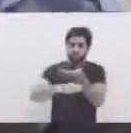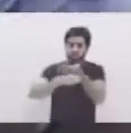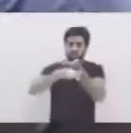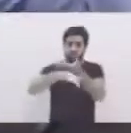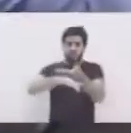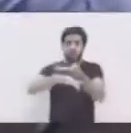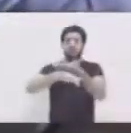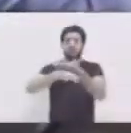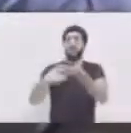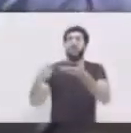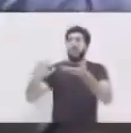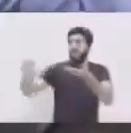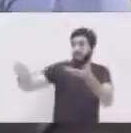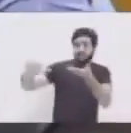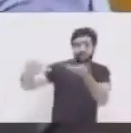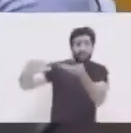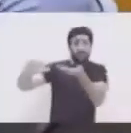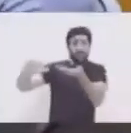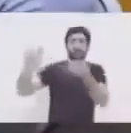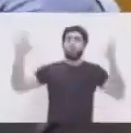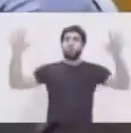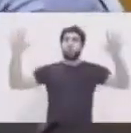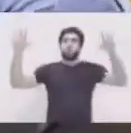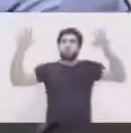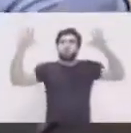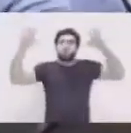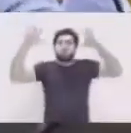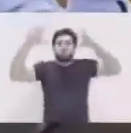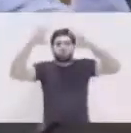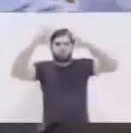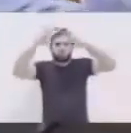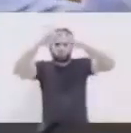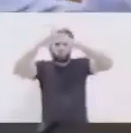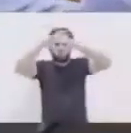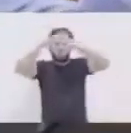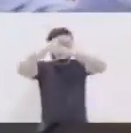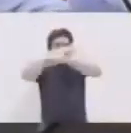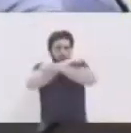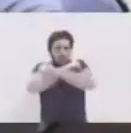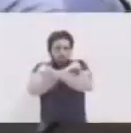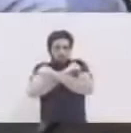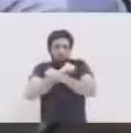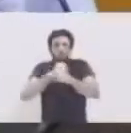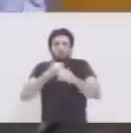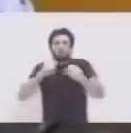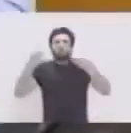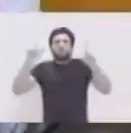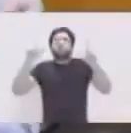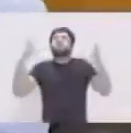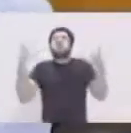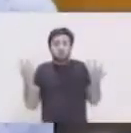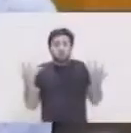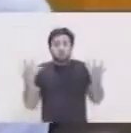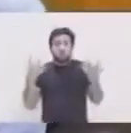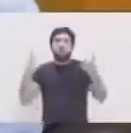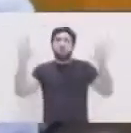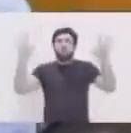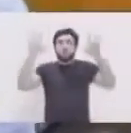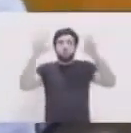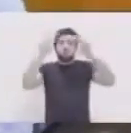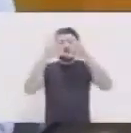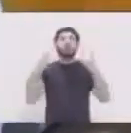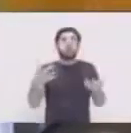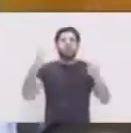se ennegreció. Las nubes estaban totalmente cargadas de agua. ¿Y qué pasa cuando las nubes están cargadas de